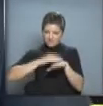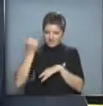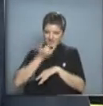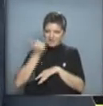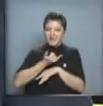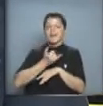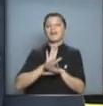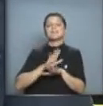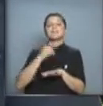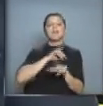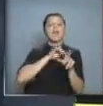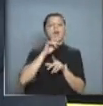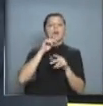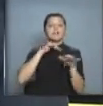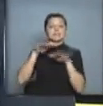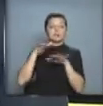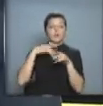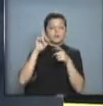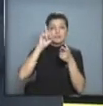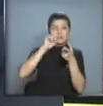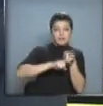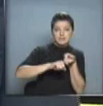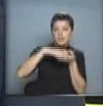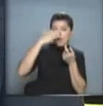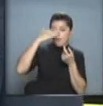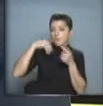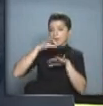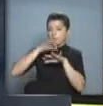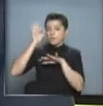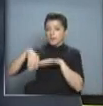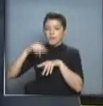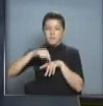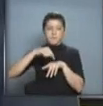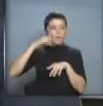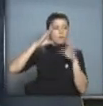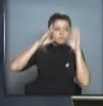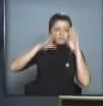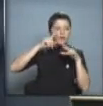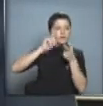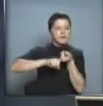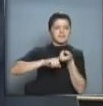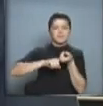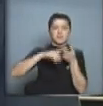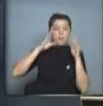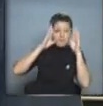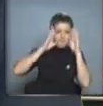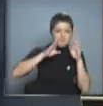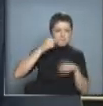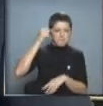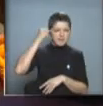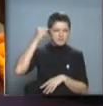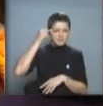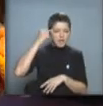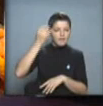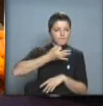digo que en todos los casos, pero muchos casos por ahí fue porque te casaste con falta de madurez, porque no pudiste ver las cosas claras, no pudiste ver que realmente esa persona era para vos.